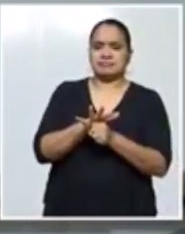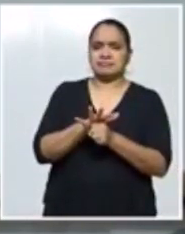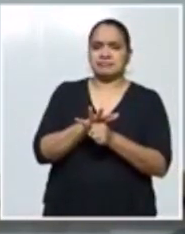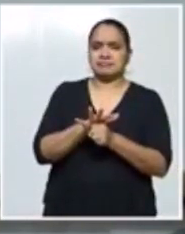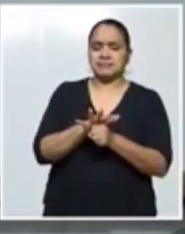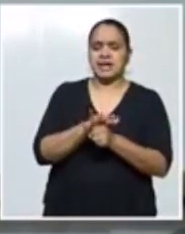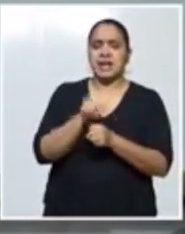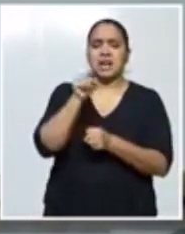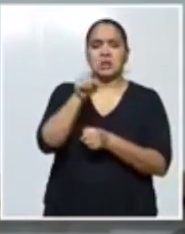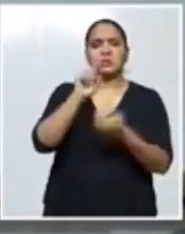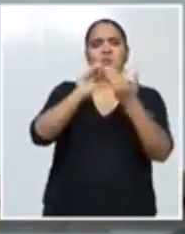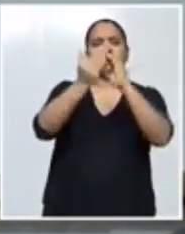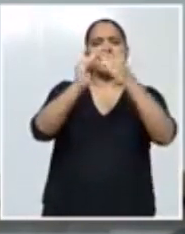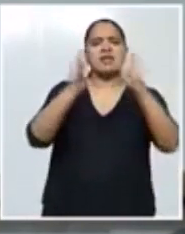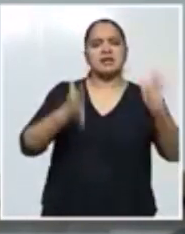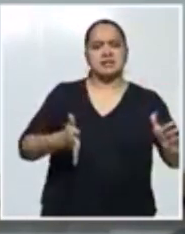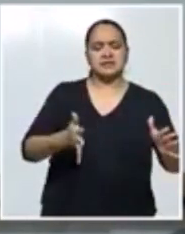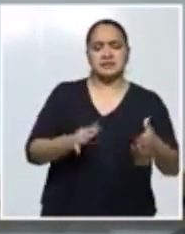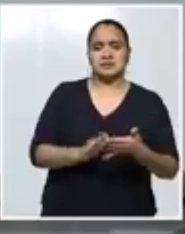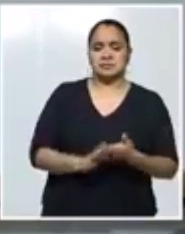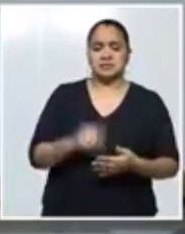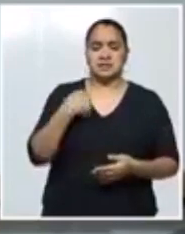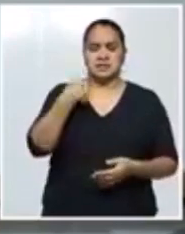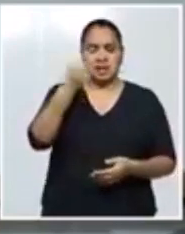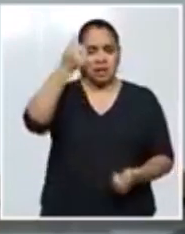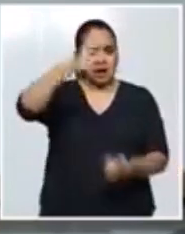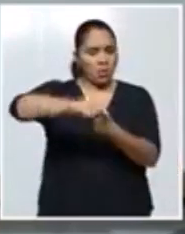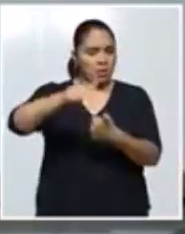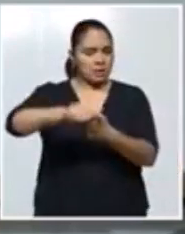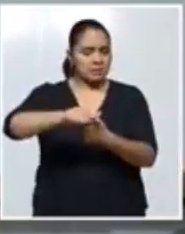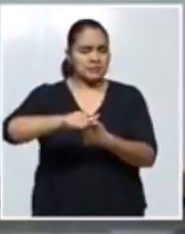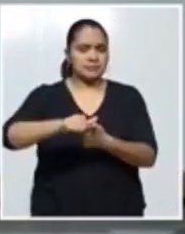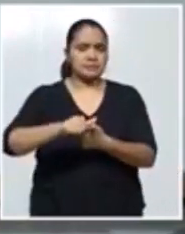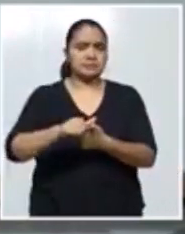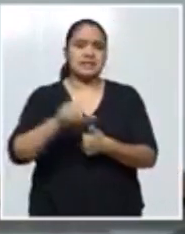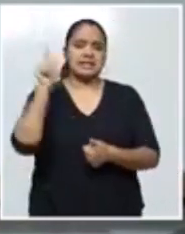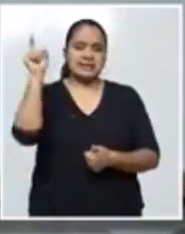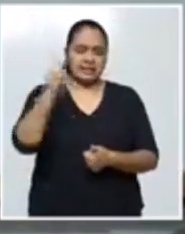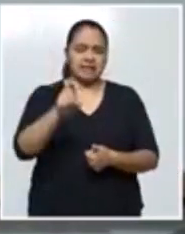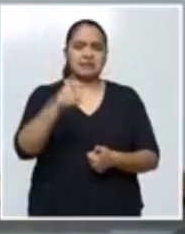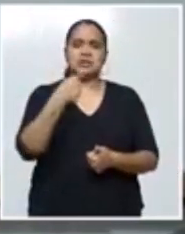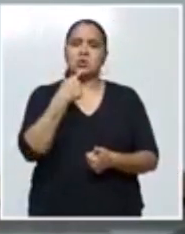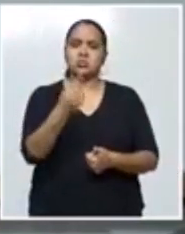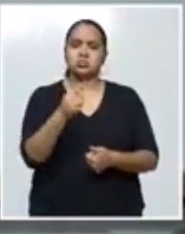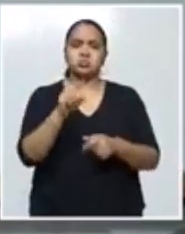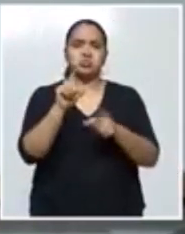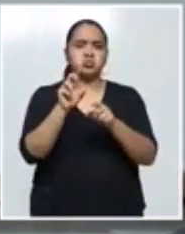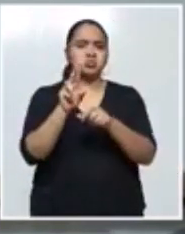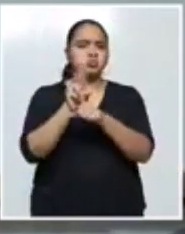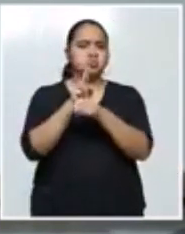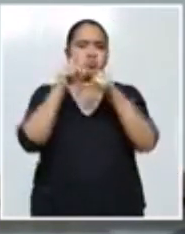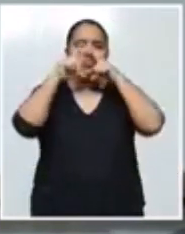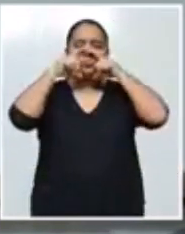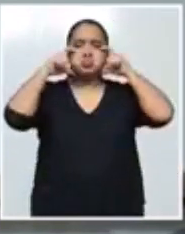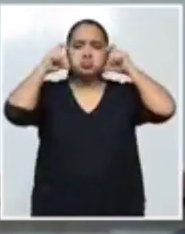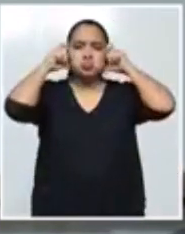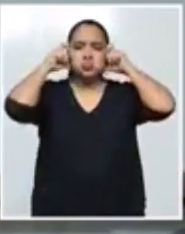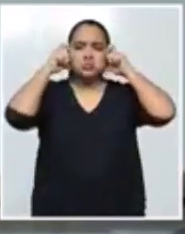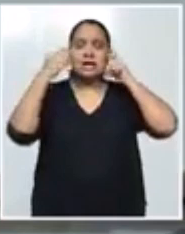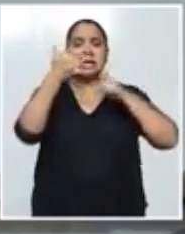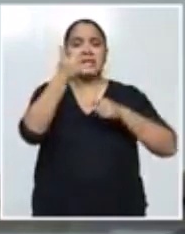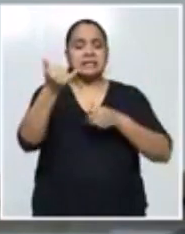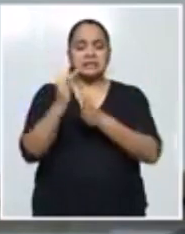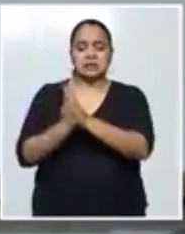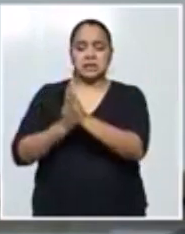a la ciudadanía en general se le recuerda que deben utilizar mascarillas y gel anti